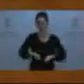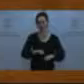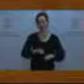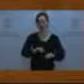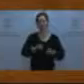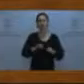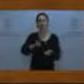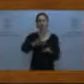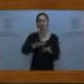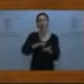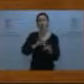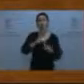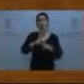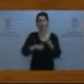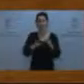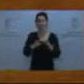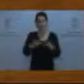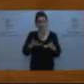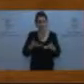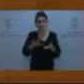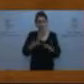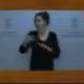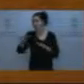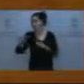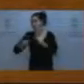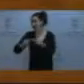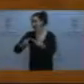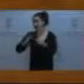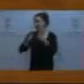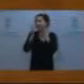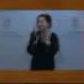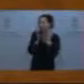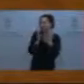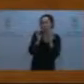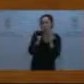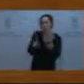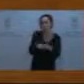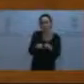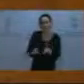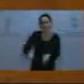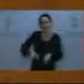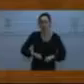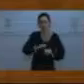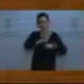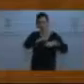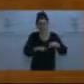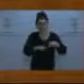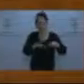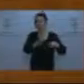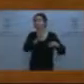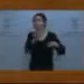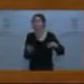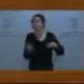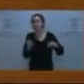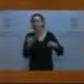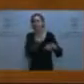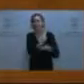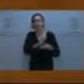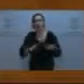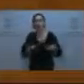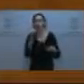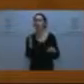de familia extensa como en los de familia ajena, como en las adopciones, garantizando la seguridad y el beneficio del